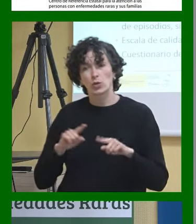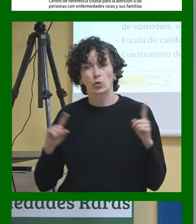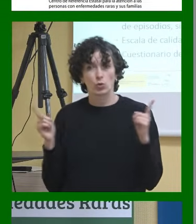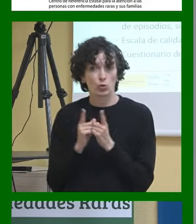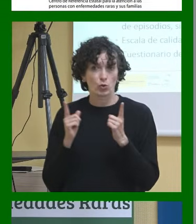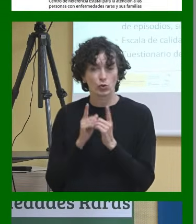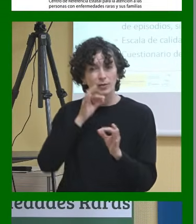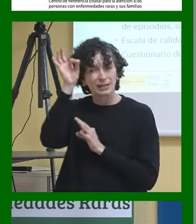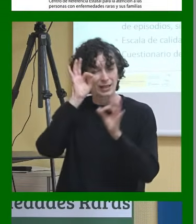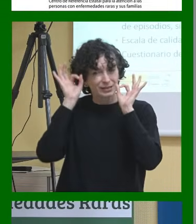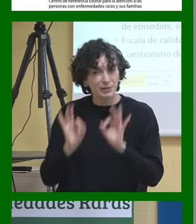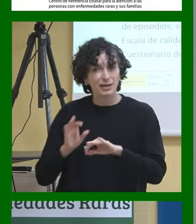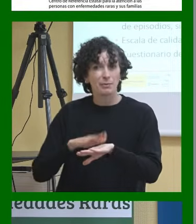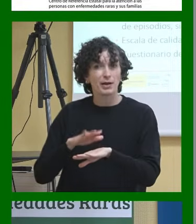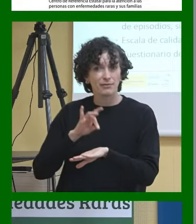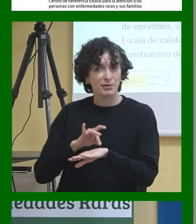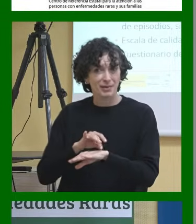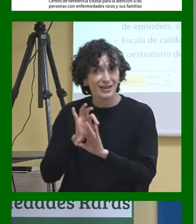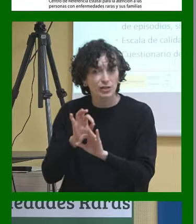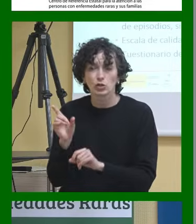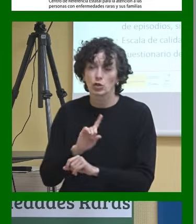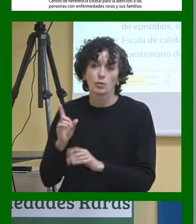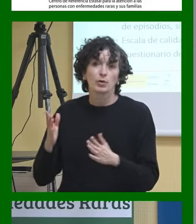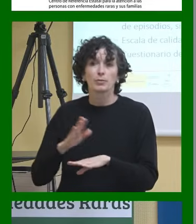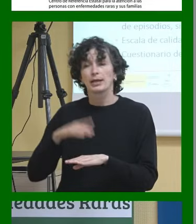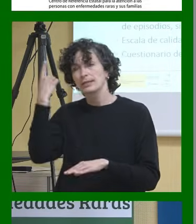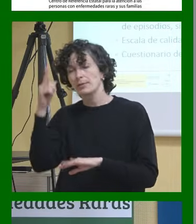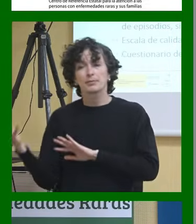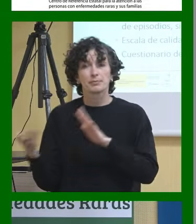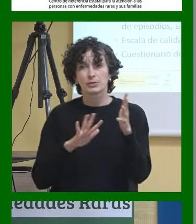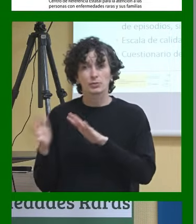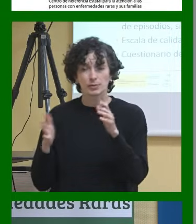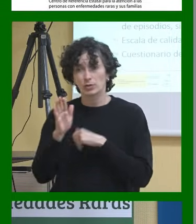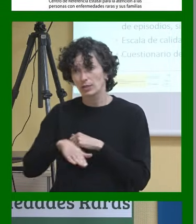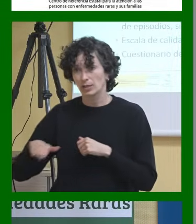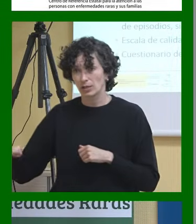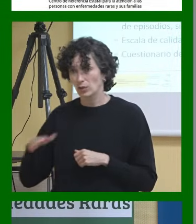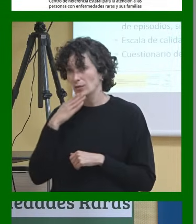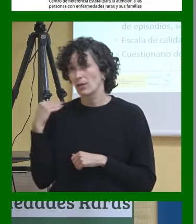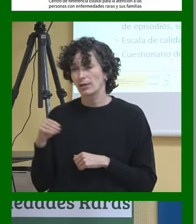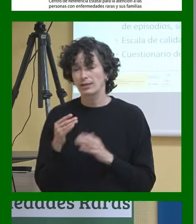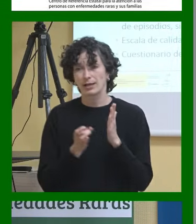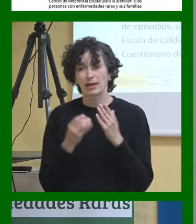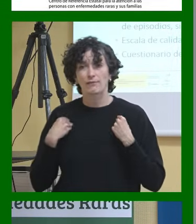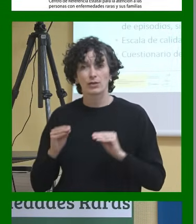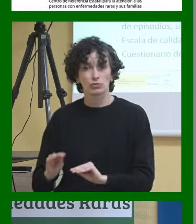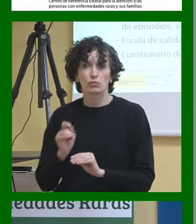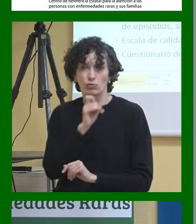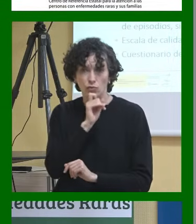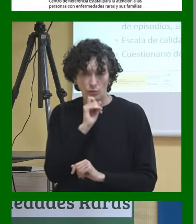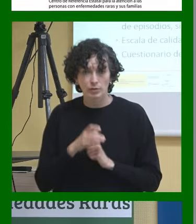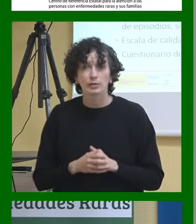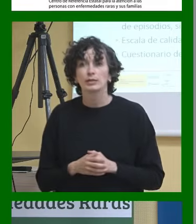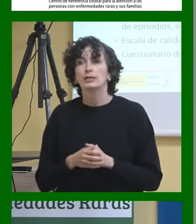para esta enfermedad rara, pero para hacernos una idea de cuál era la calidad de vida de estos niños y adolescentes. Utilizamos el